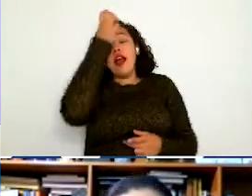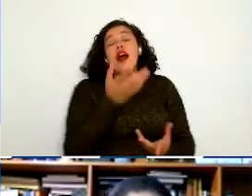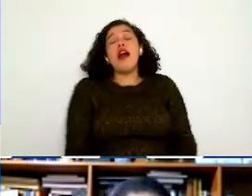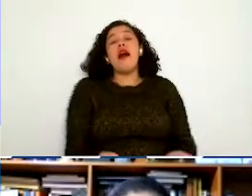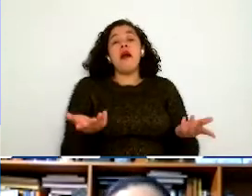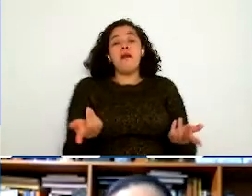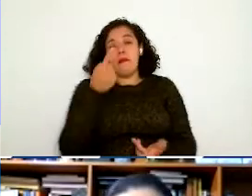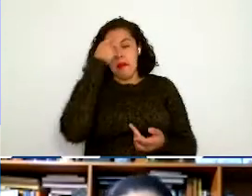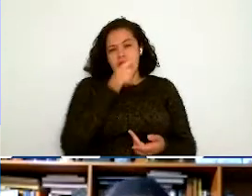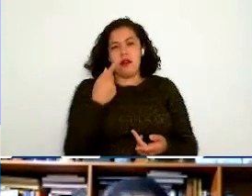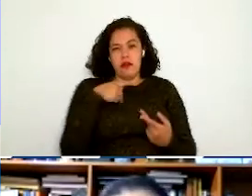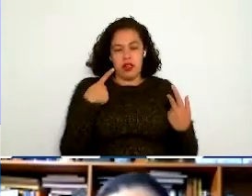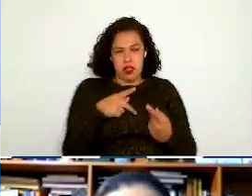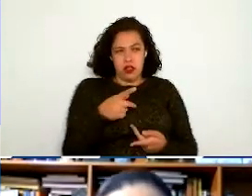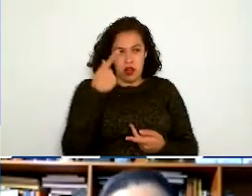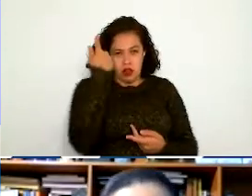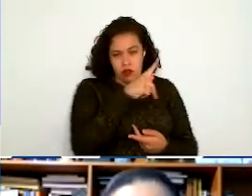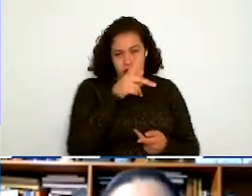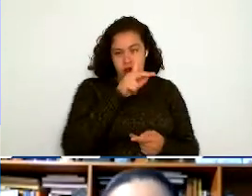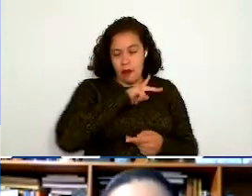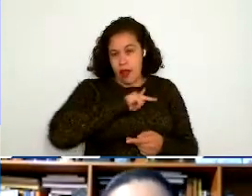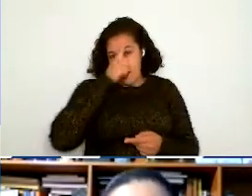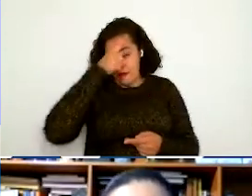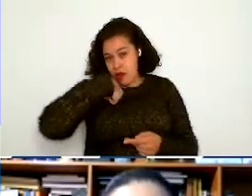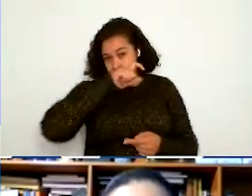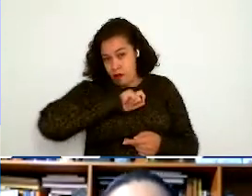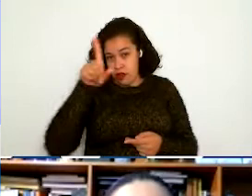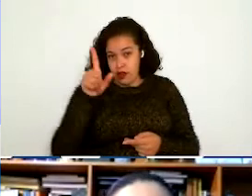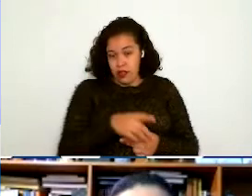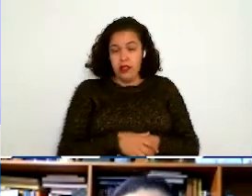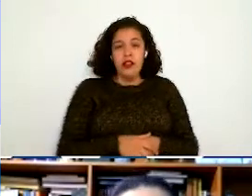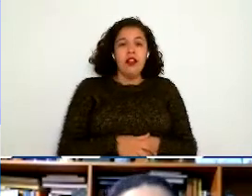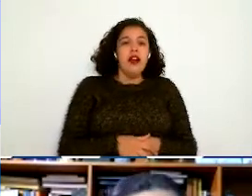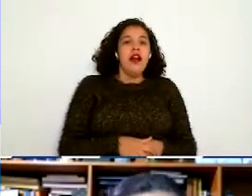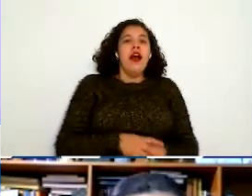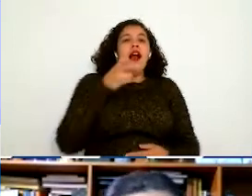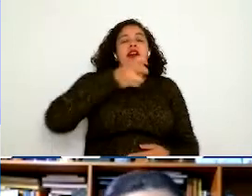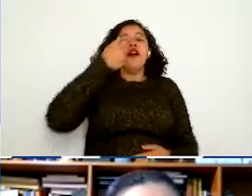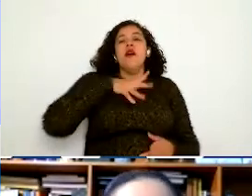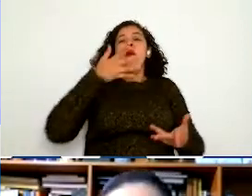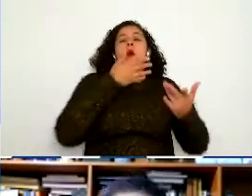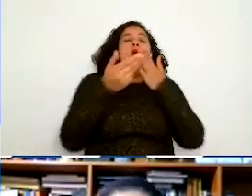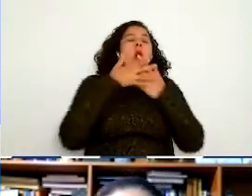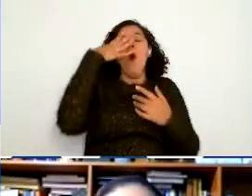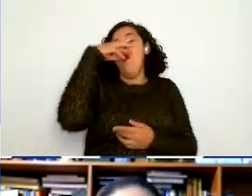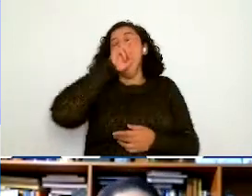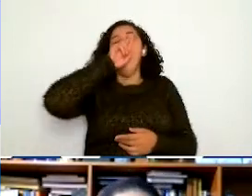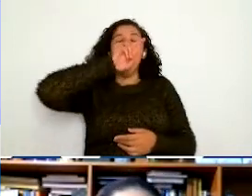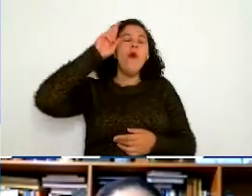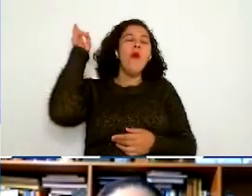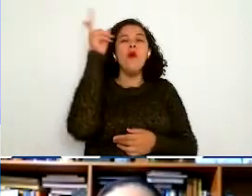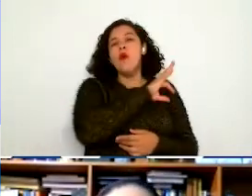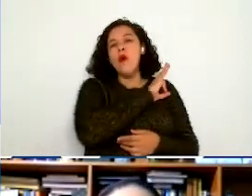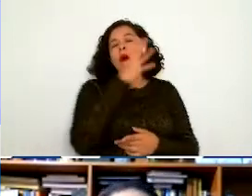la persona y para mí como profesional, ¿no?, sea de las mejores actuaciones posibles,